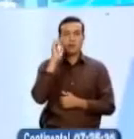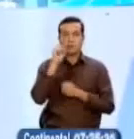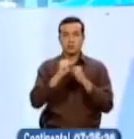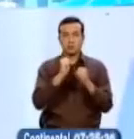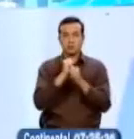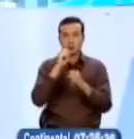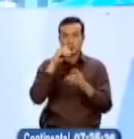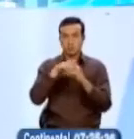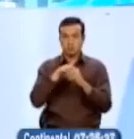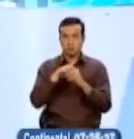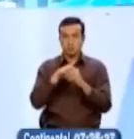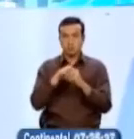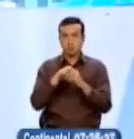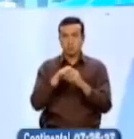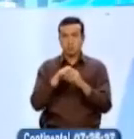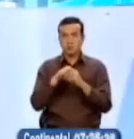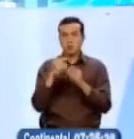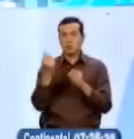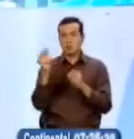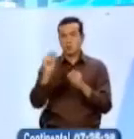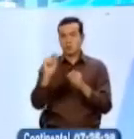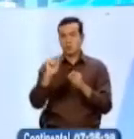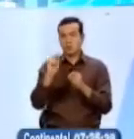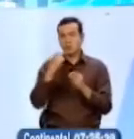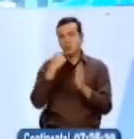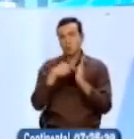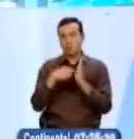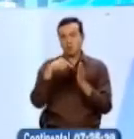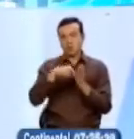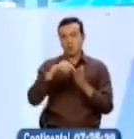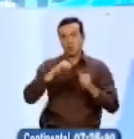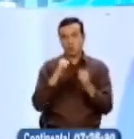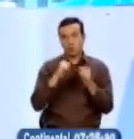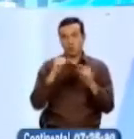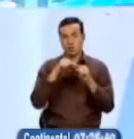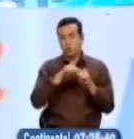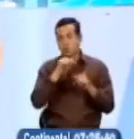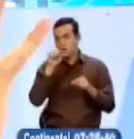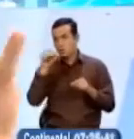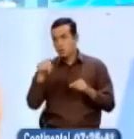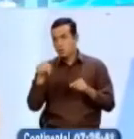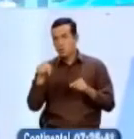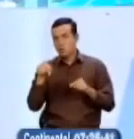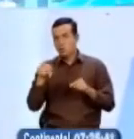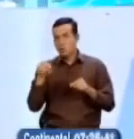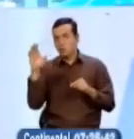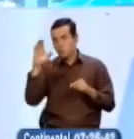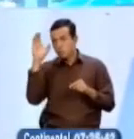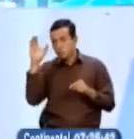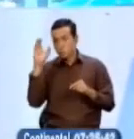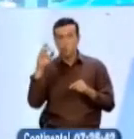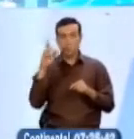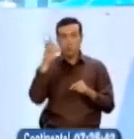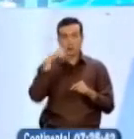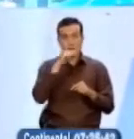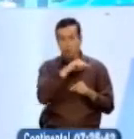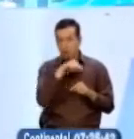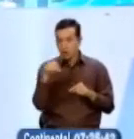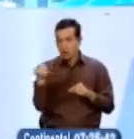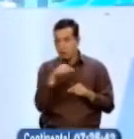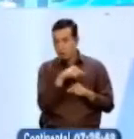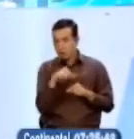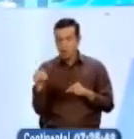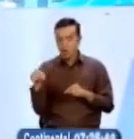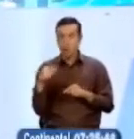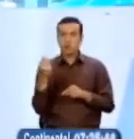es ya abarata costos el que venga a bogotá y que de bogotá venga a loja entonces es